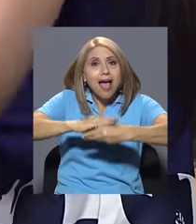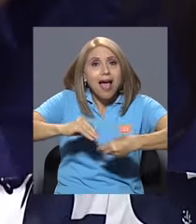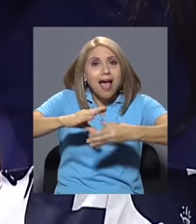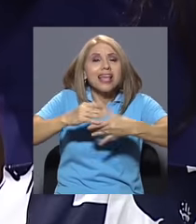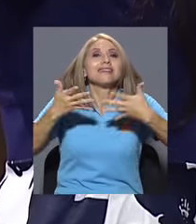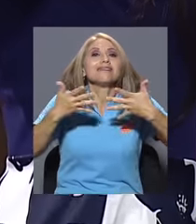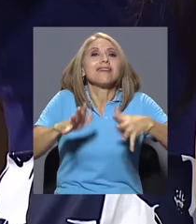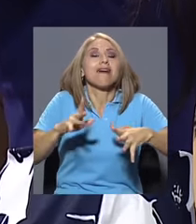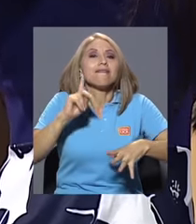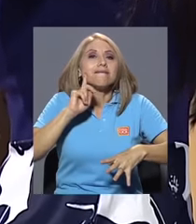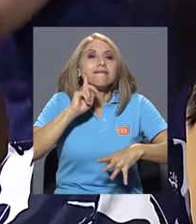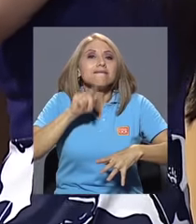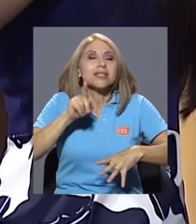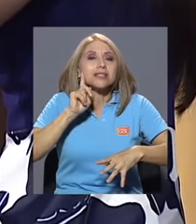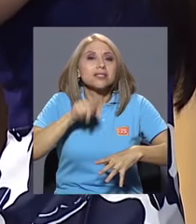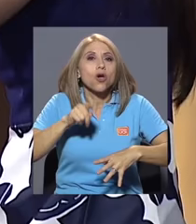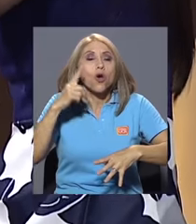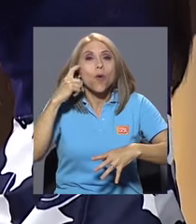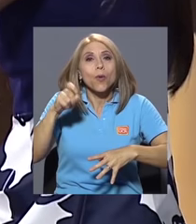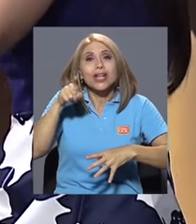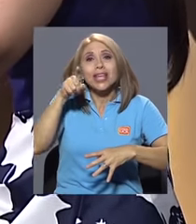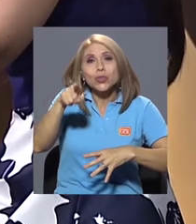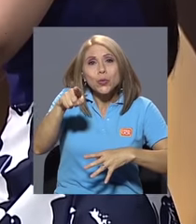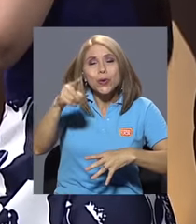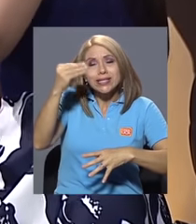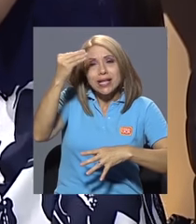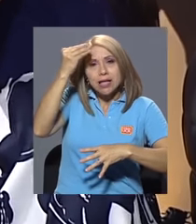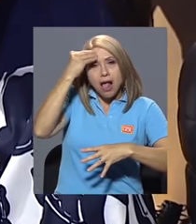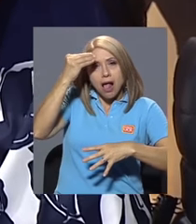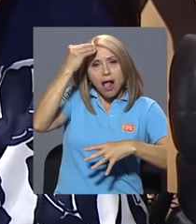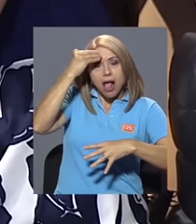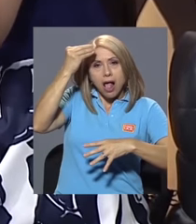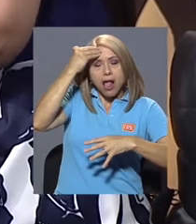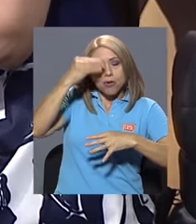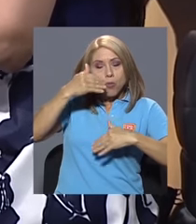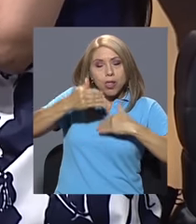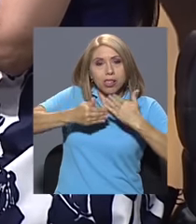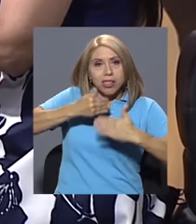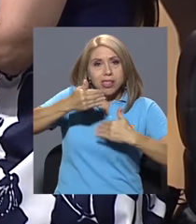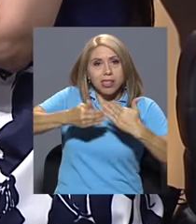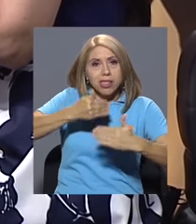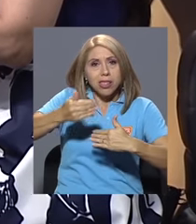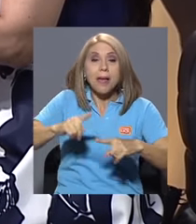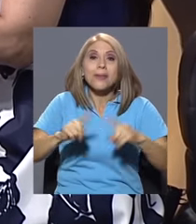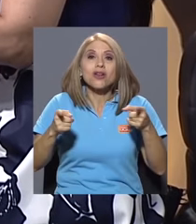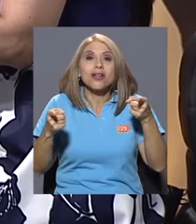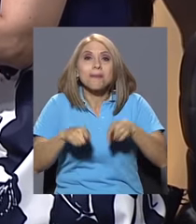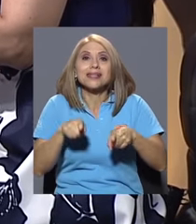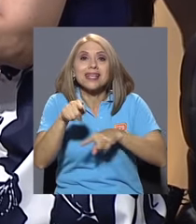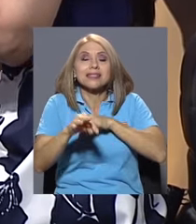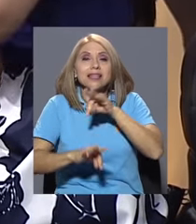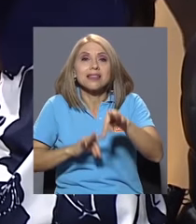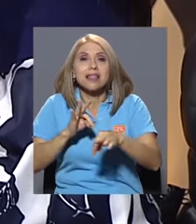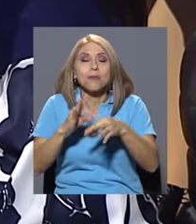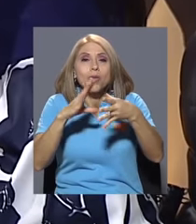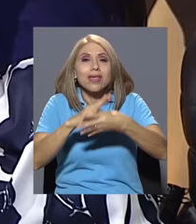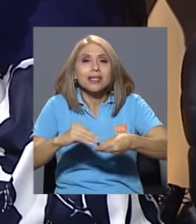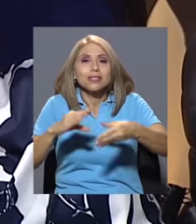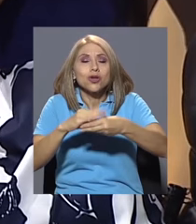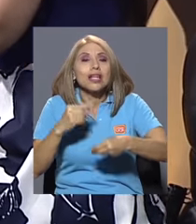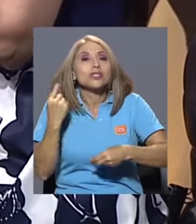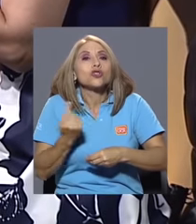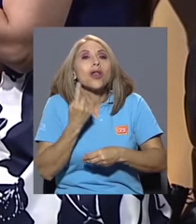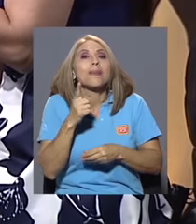ficción, porque viene y estás armando esa historia en tu cabeza. Lo que pasa es que en ese tipo de historias lo que estás considerando es solamente